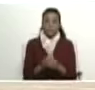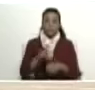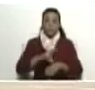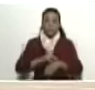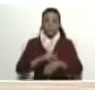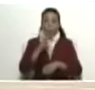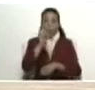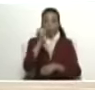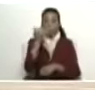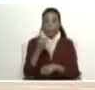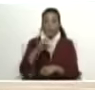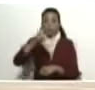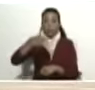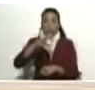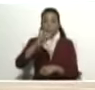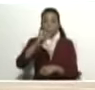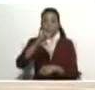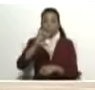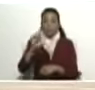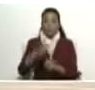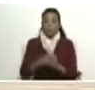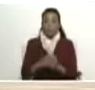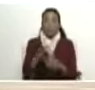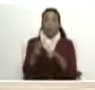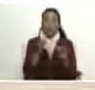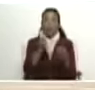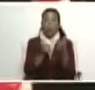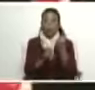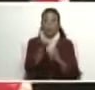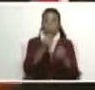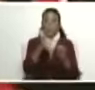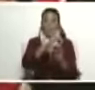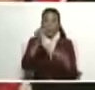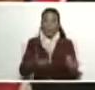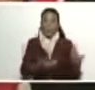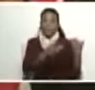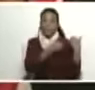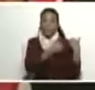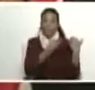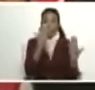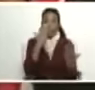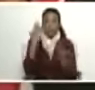doctor Josnel Peraza, contralor general encargado,